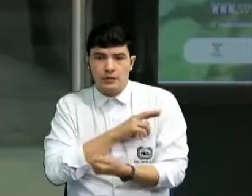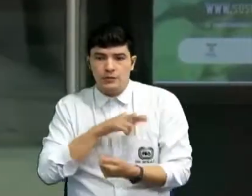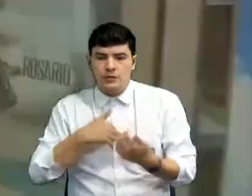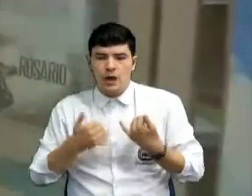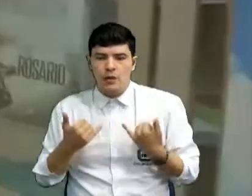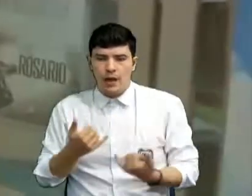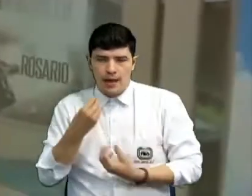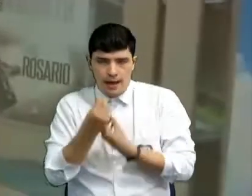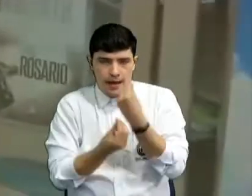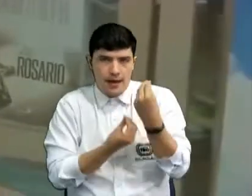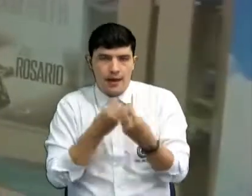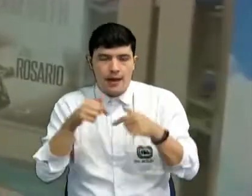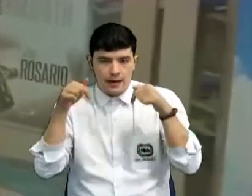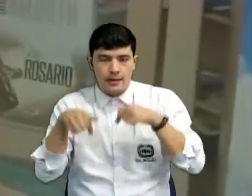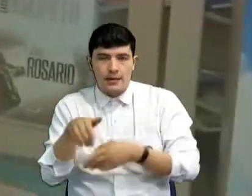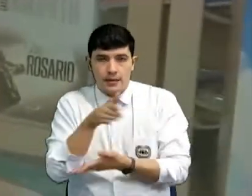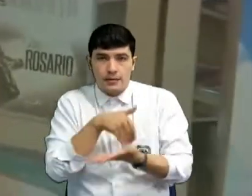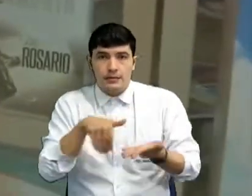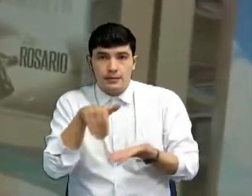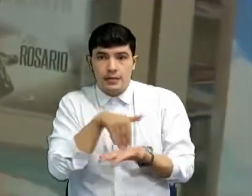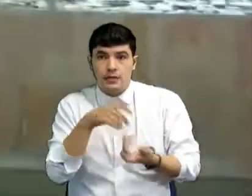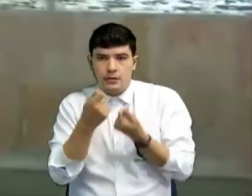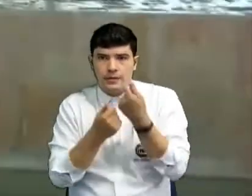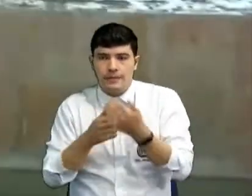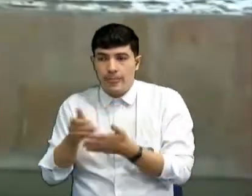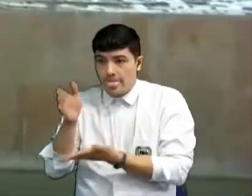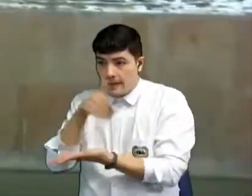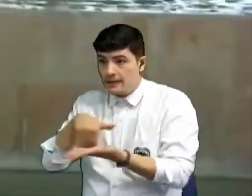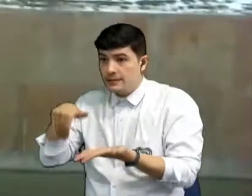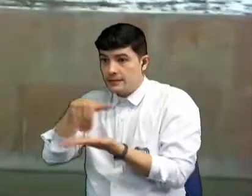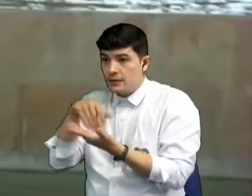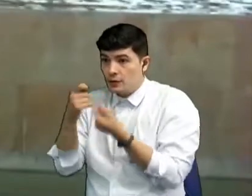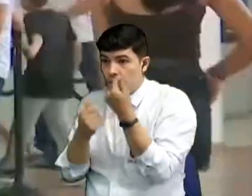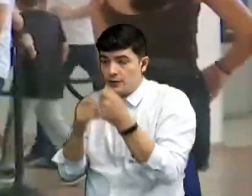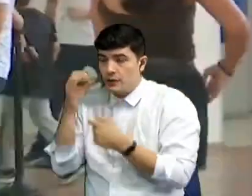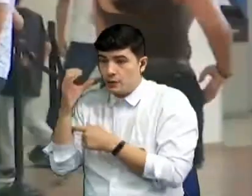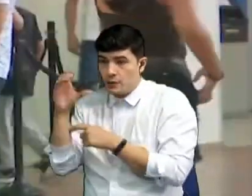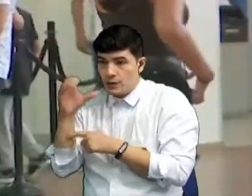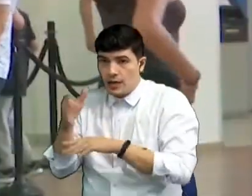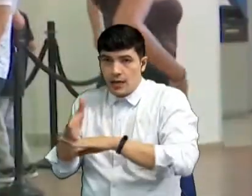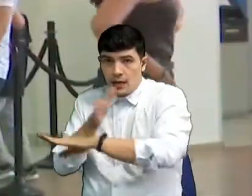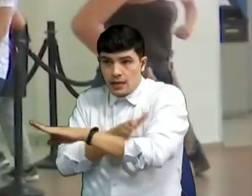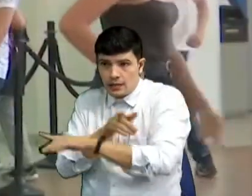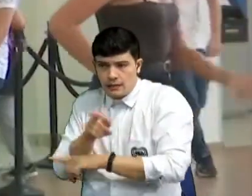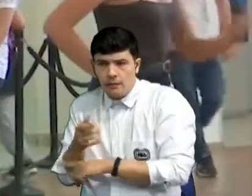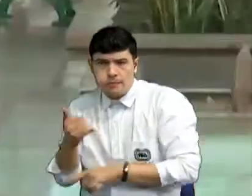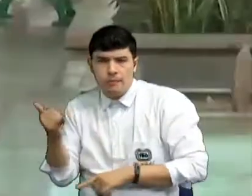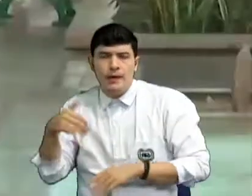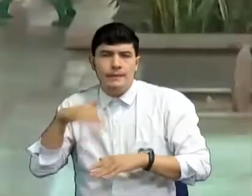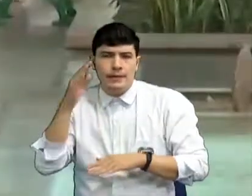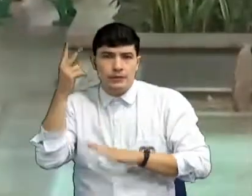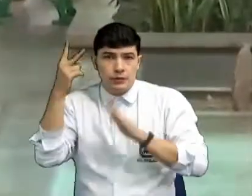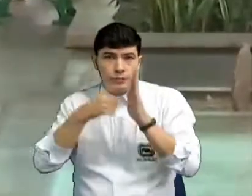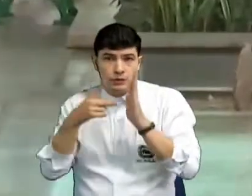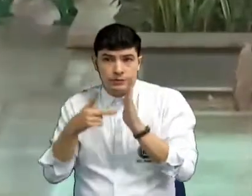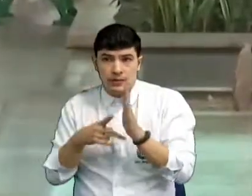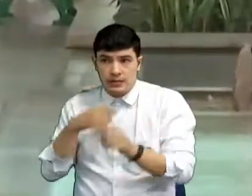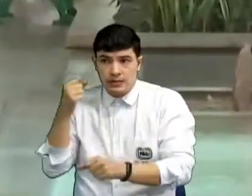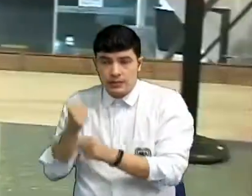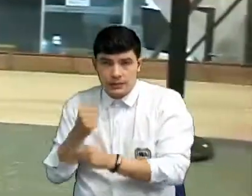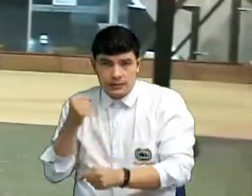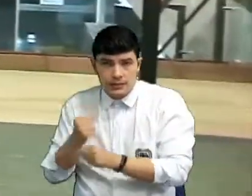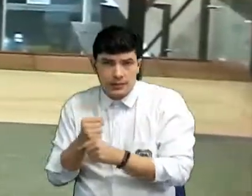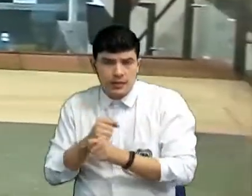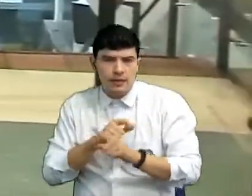implementado acá en el centro comercial. Los centros comerciales en Cúcuta generaban antes de la pandemia más de 2.000 empleos directos e